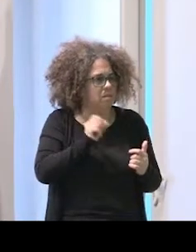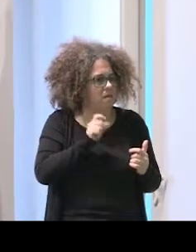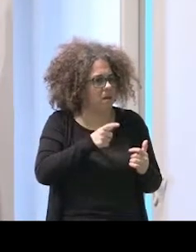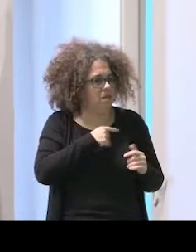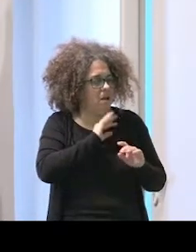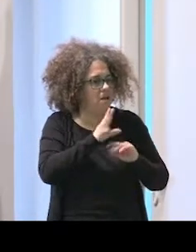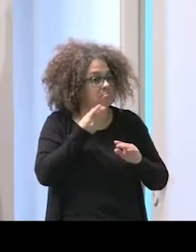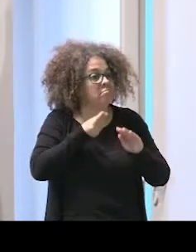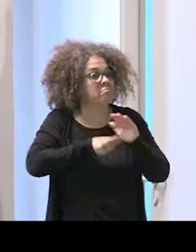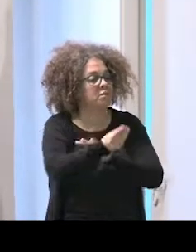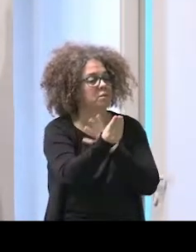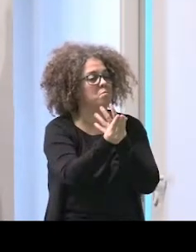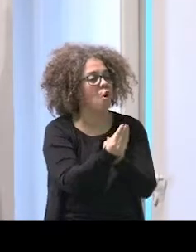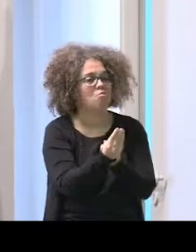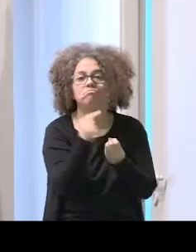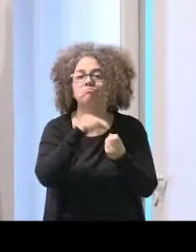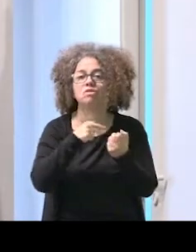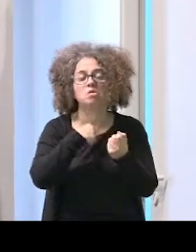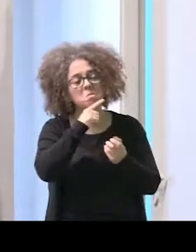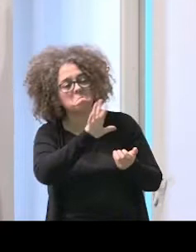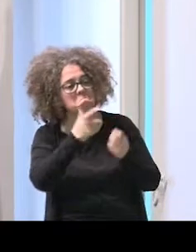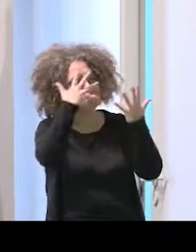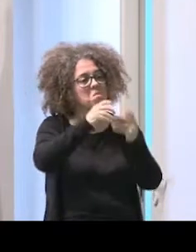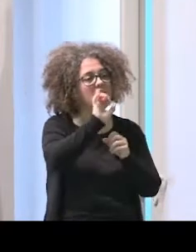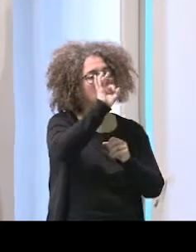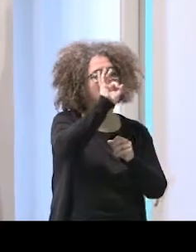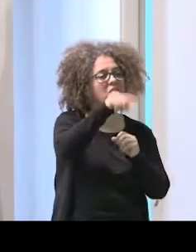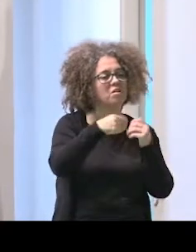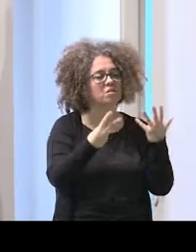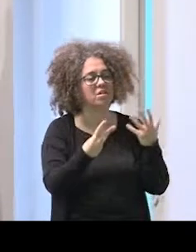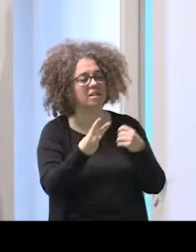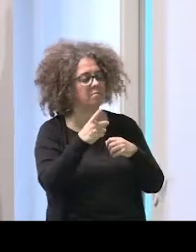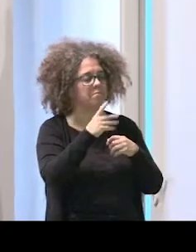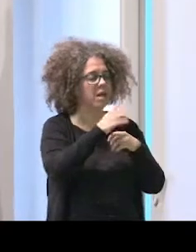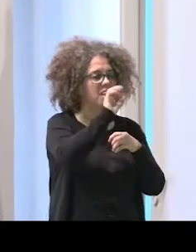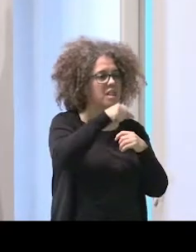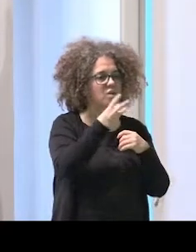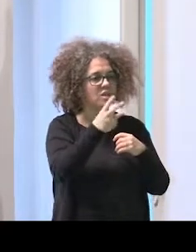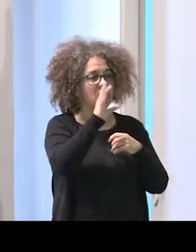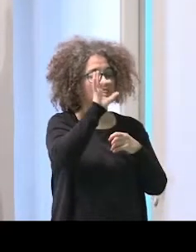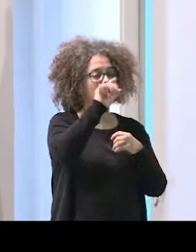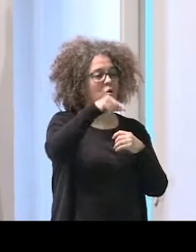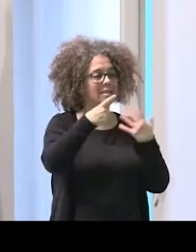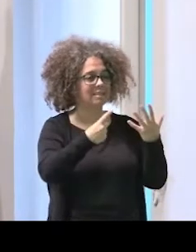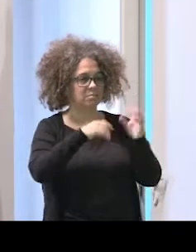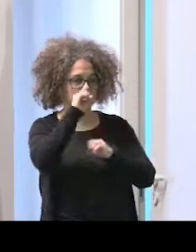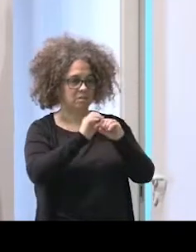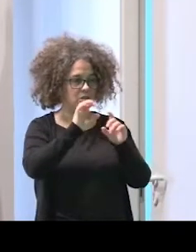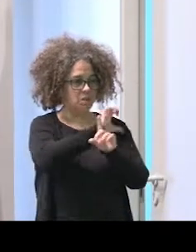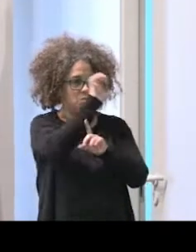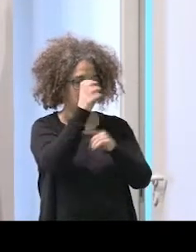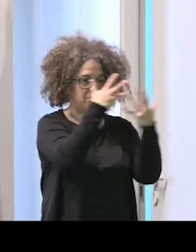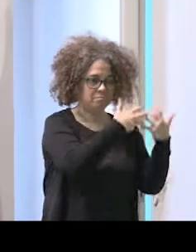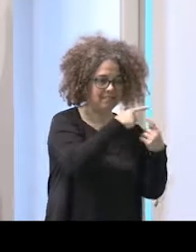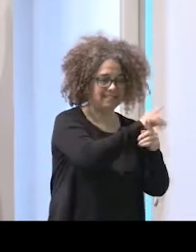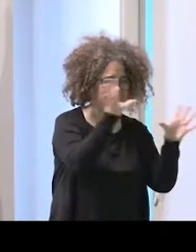infección congénita que existe, ¿vale? Se calcula que está entre un 0,3 y un 0,6% de recién nacidos en Europa y en Estados Unidos. Eso significa